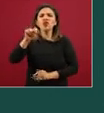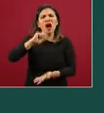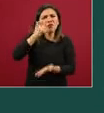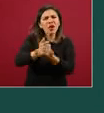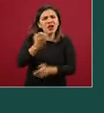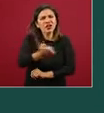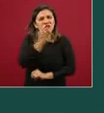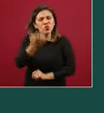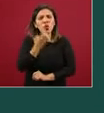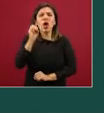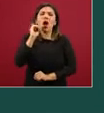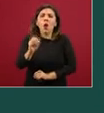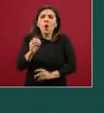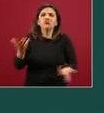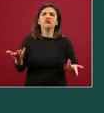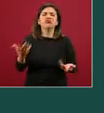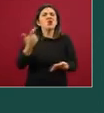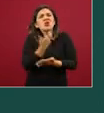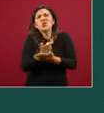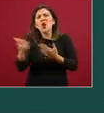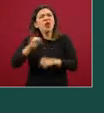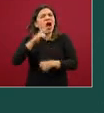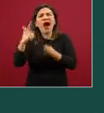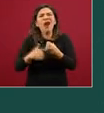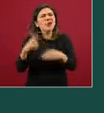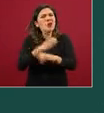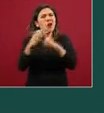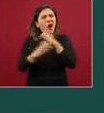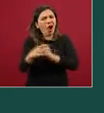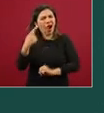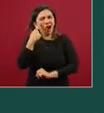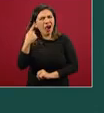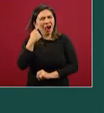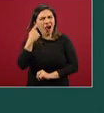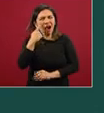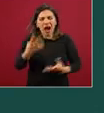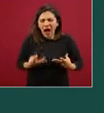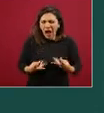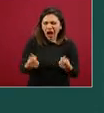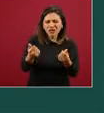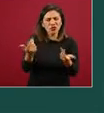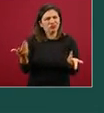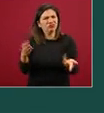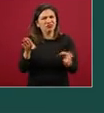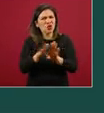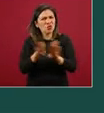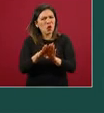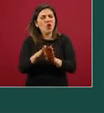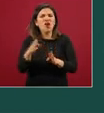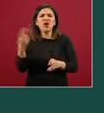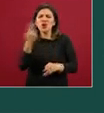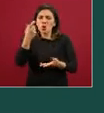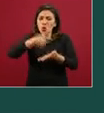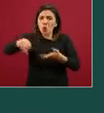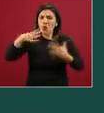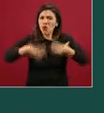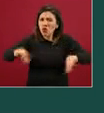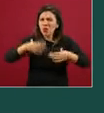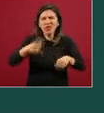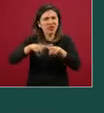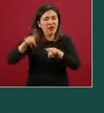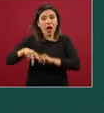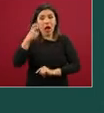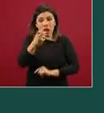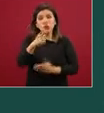cobro de cualquier tipo de gastos por uniformes, en